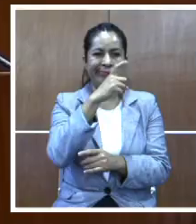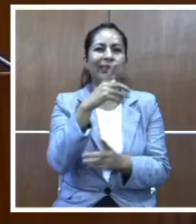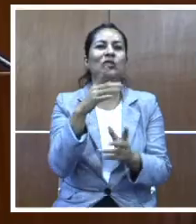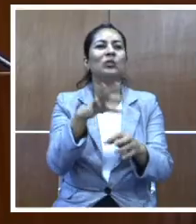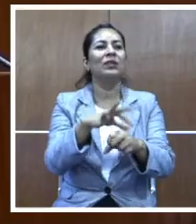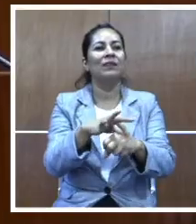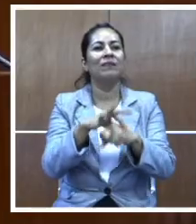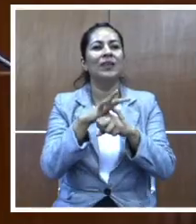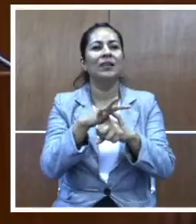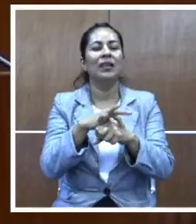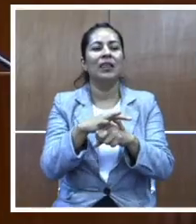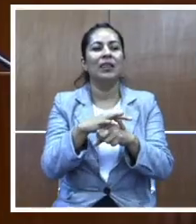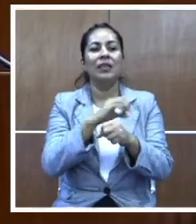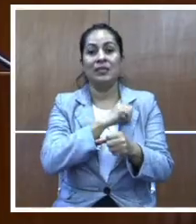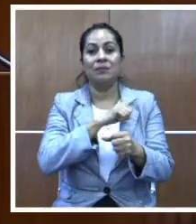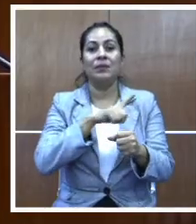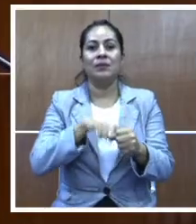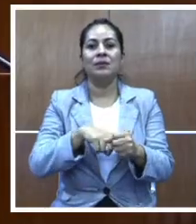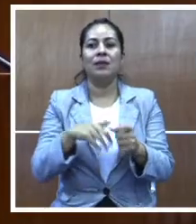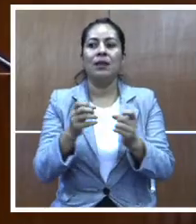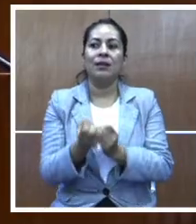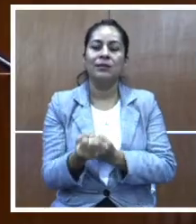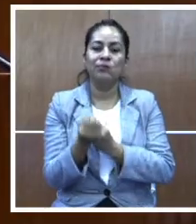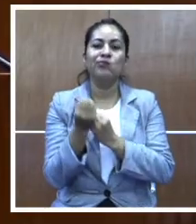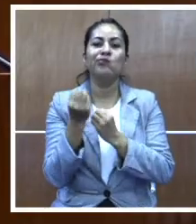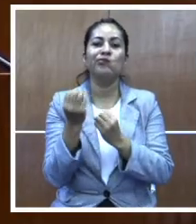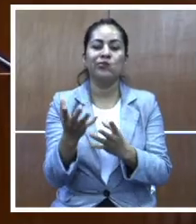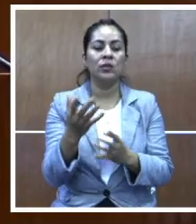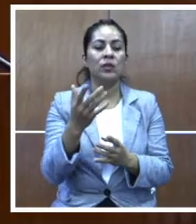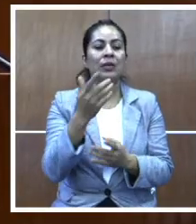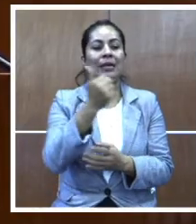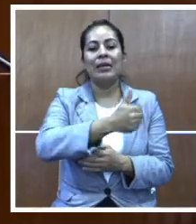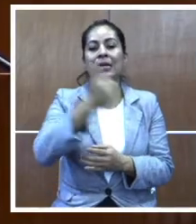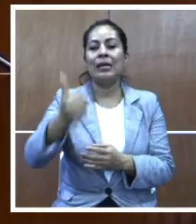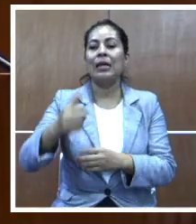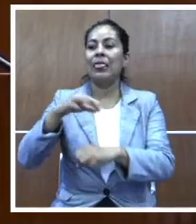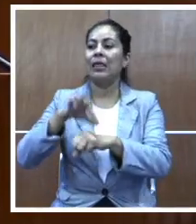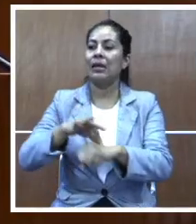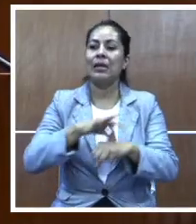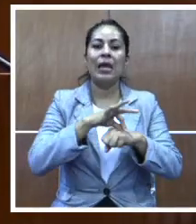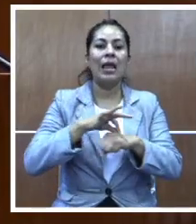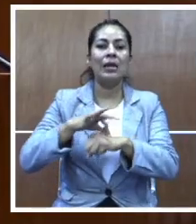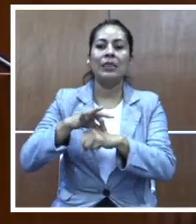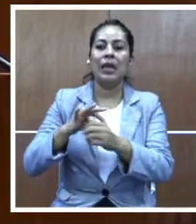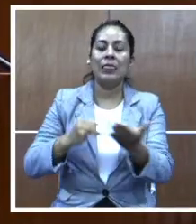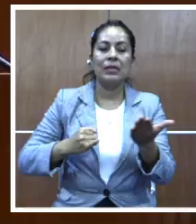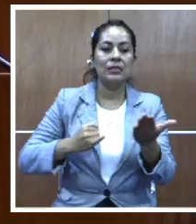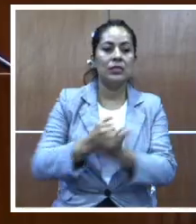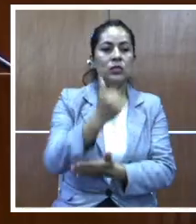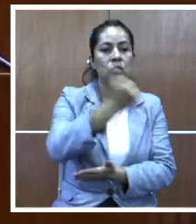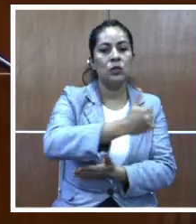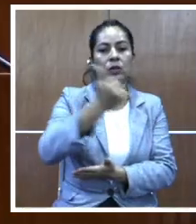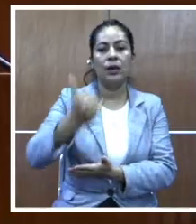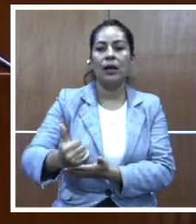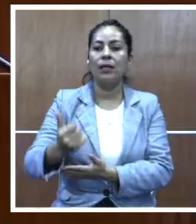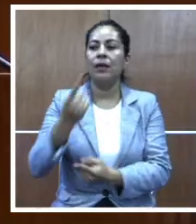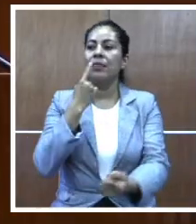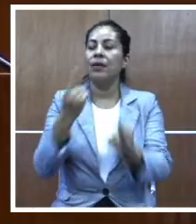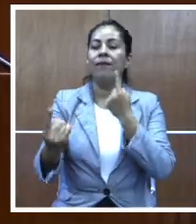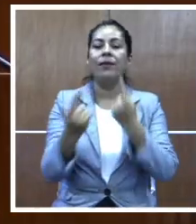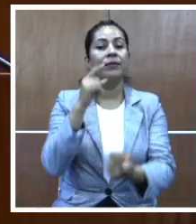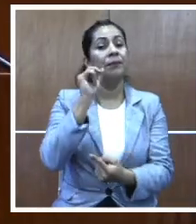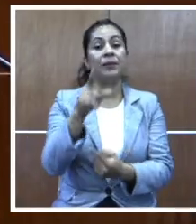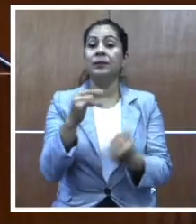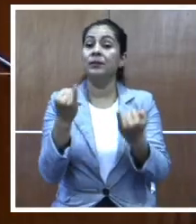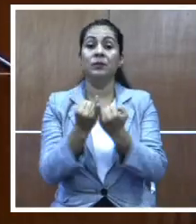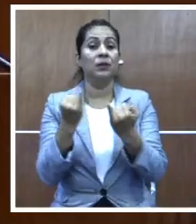realidad concreta que se manifiesta en cada realidad, en cada decisión y en cada debate y por supuesto